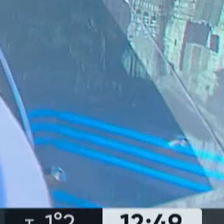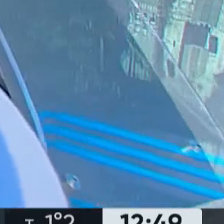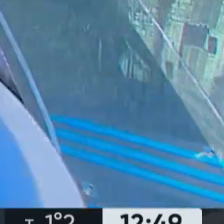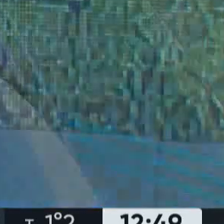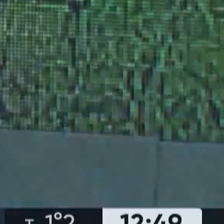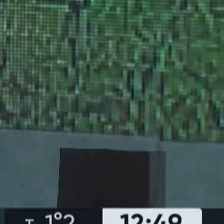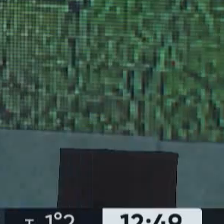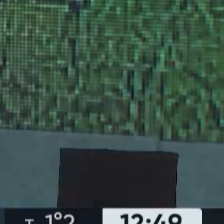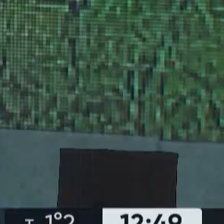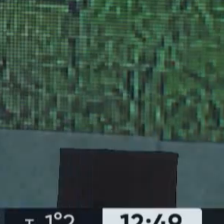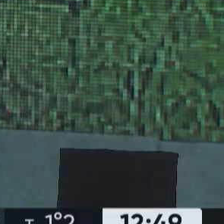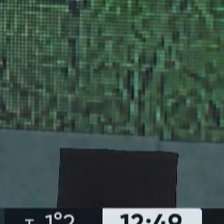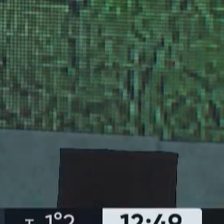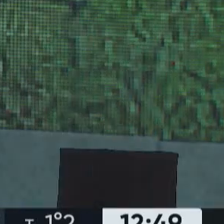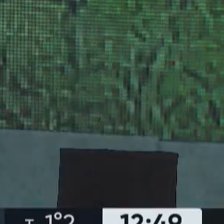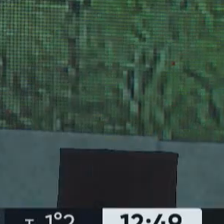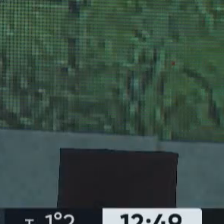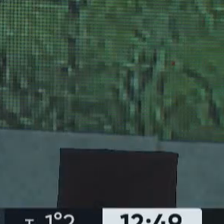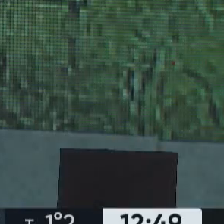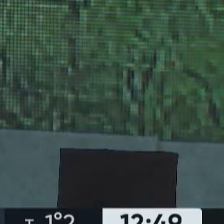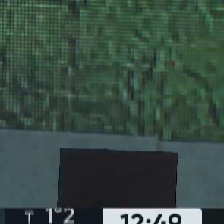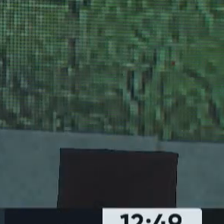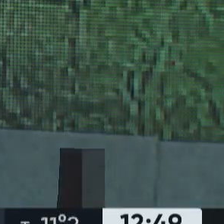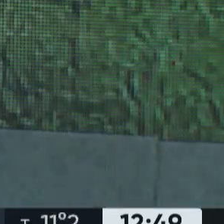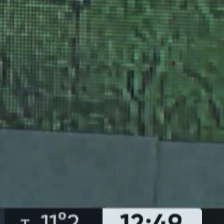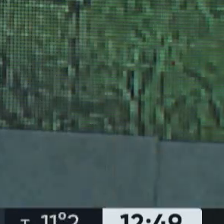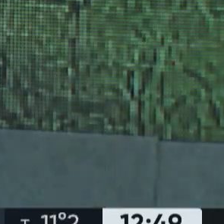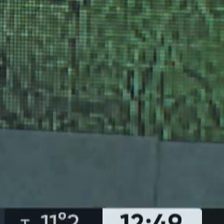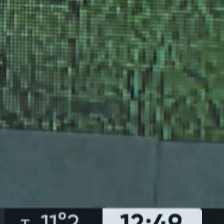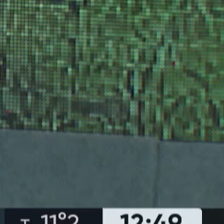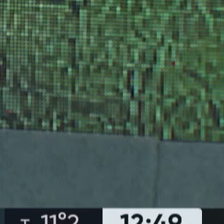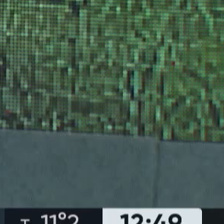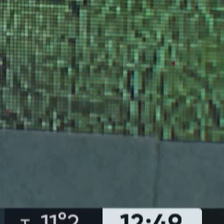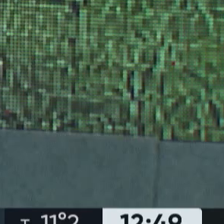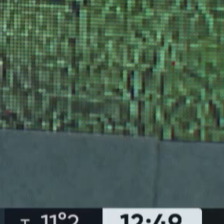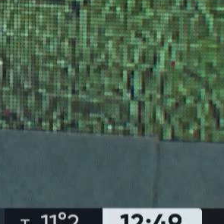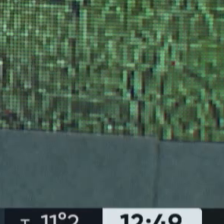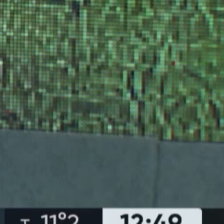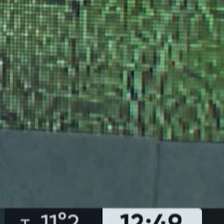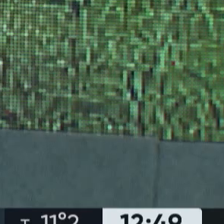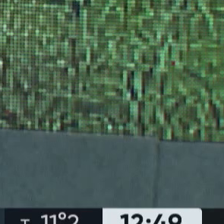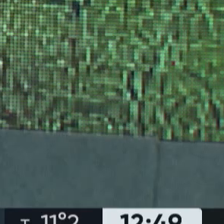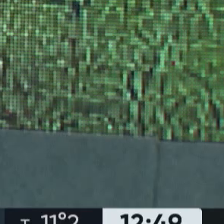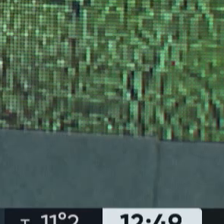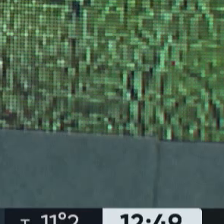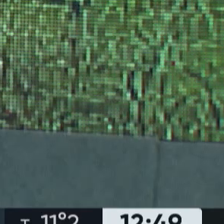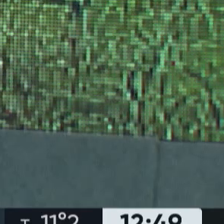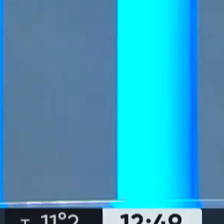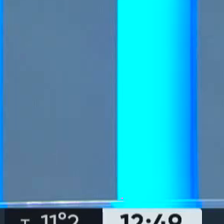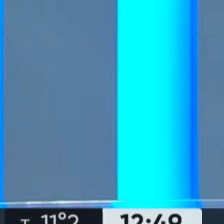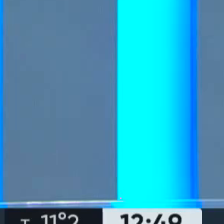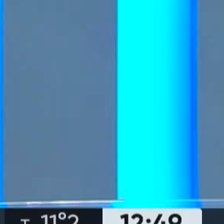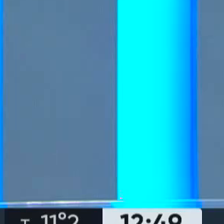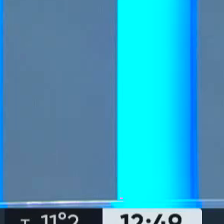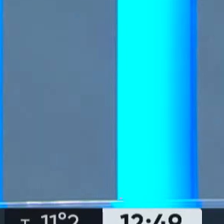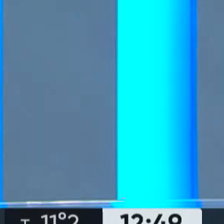Ahora hablamos de discapacidad como todas las semanas aquí en la televisión pública, por eso ya estamos saludando a Matías Fernández, vocero de ANDIS, de la Agencia Nacional de Discapacidad.